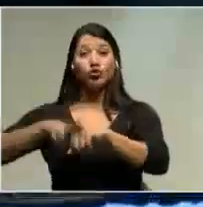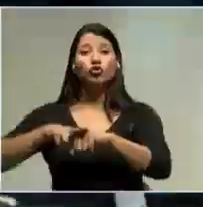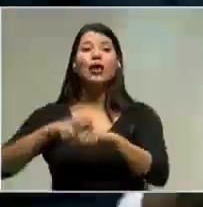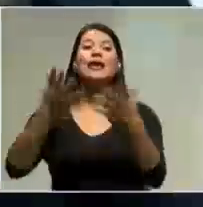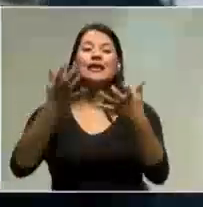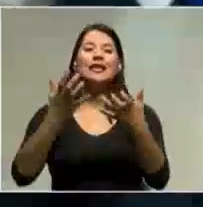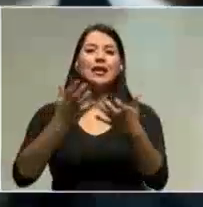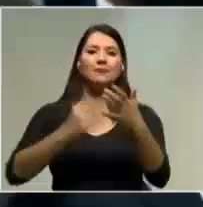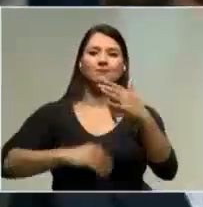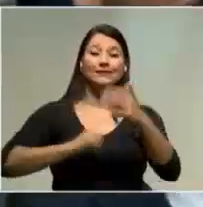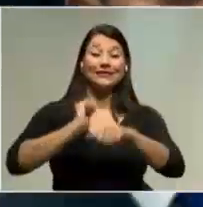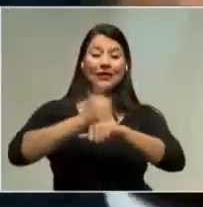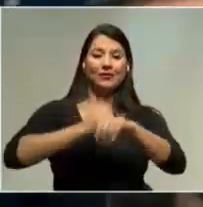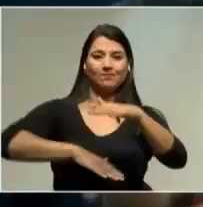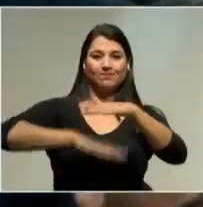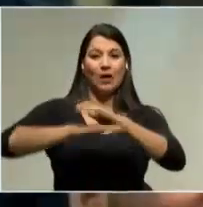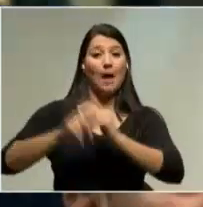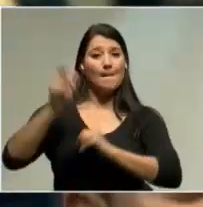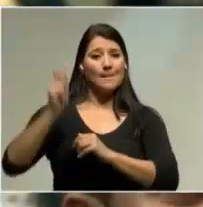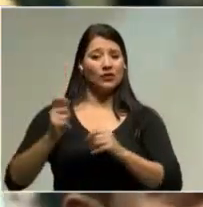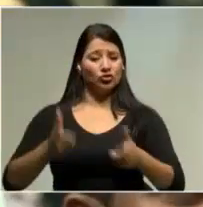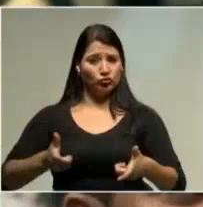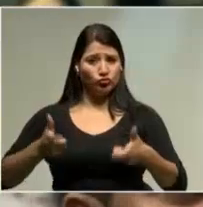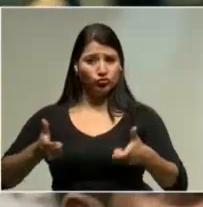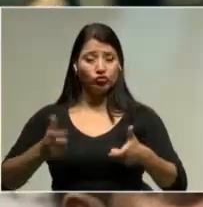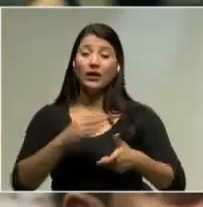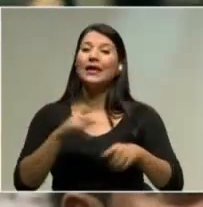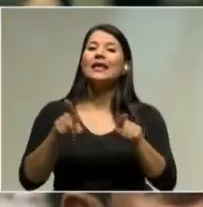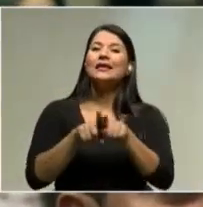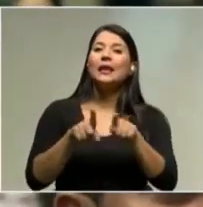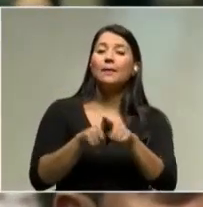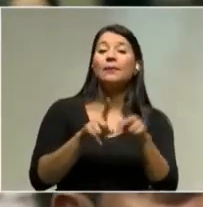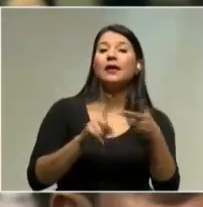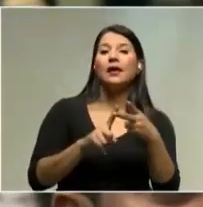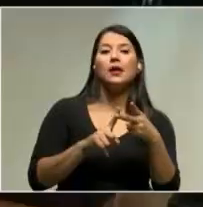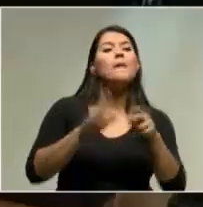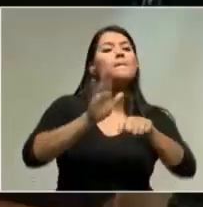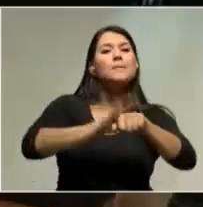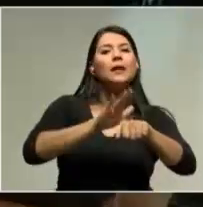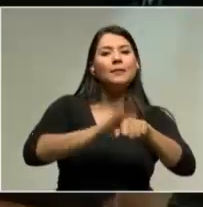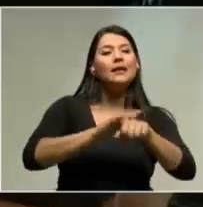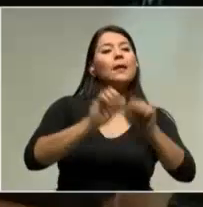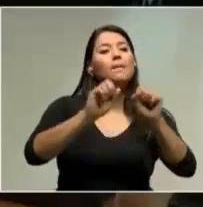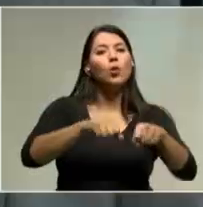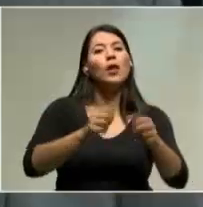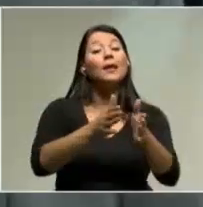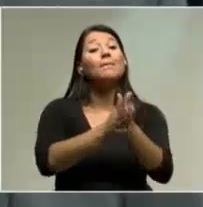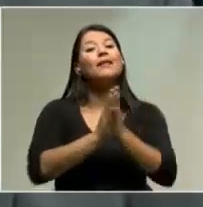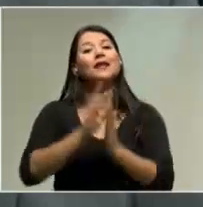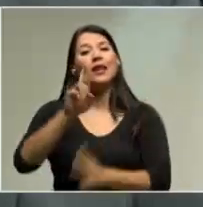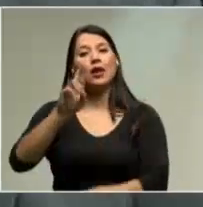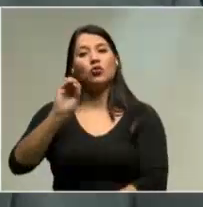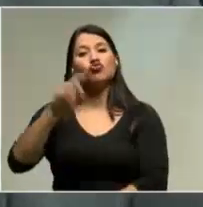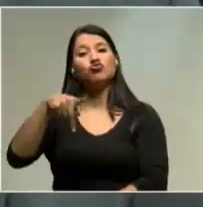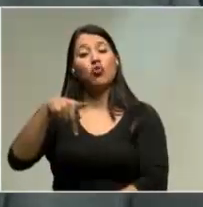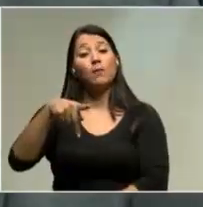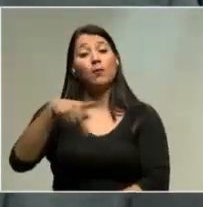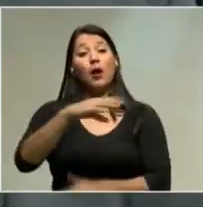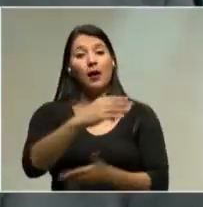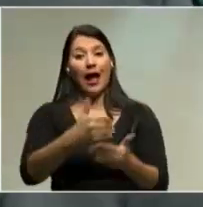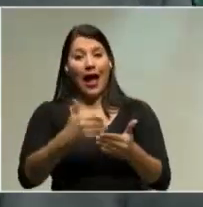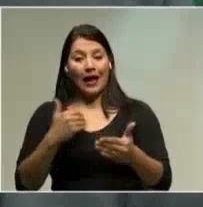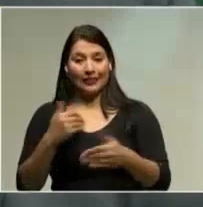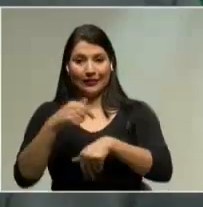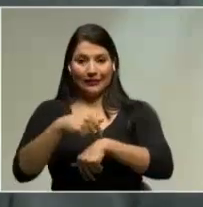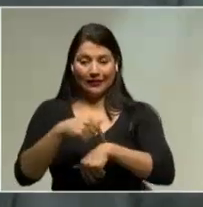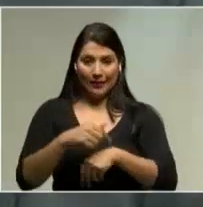pensiones de lujo, además que se permite el retiro de los recursos del régimen obligatorio de pensiones. El proyecto de